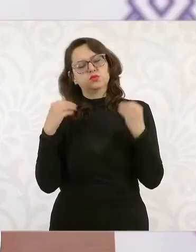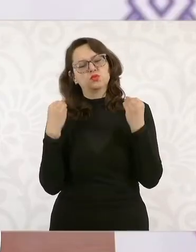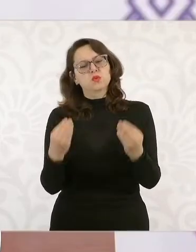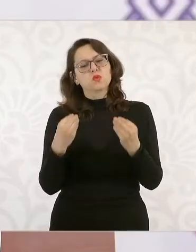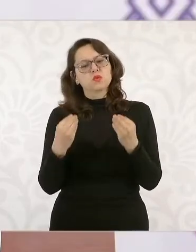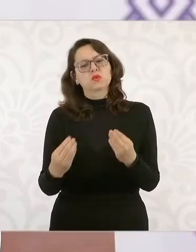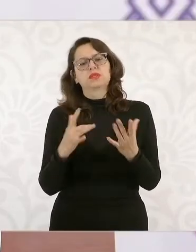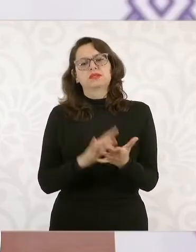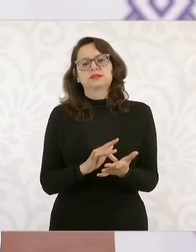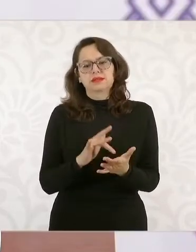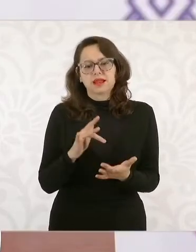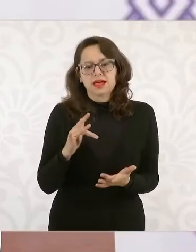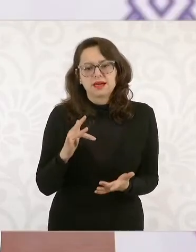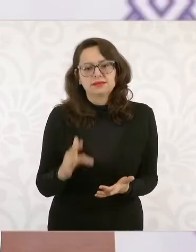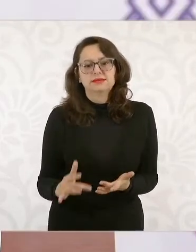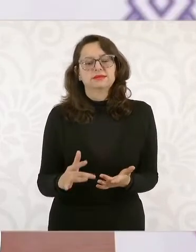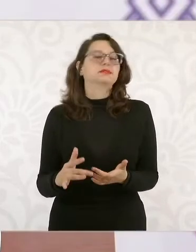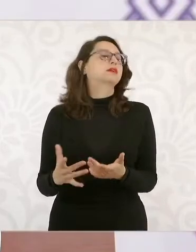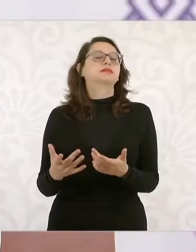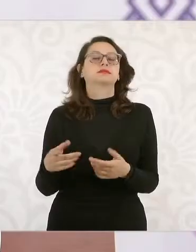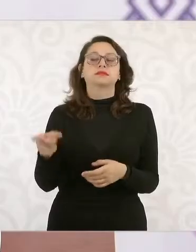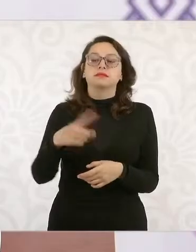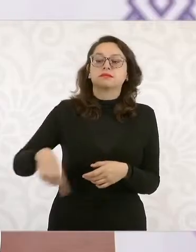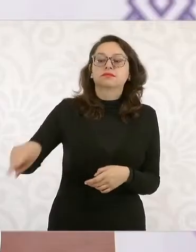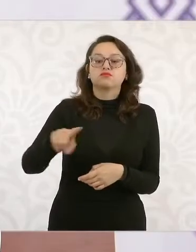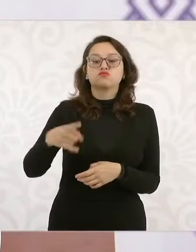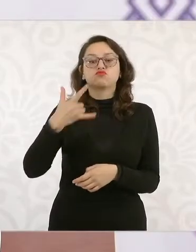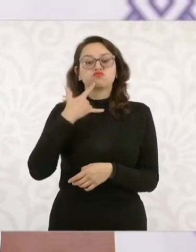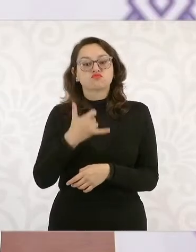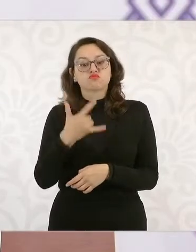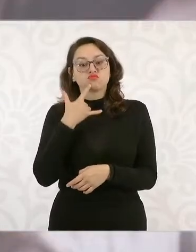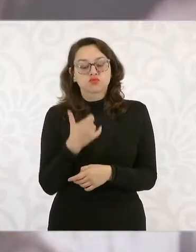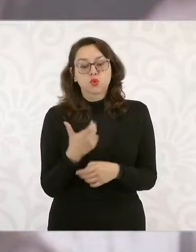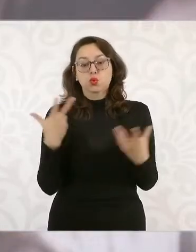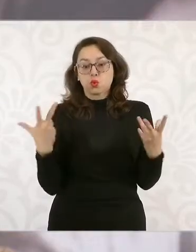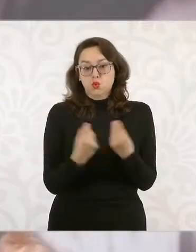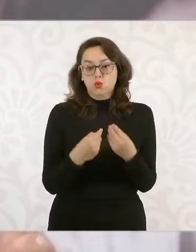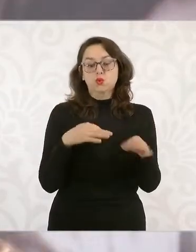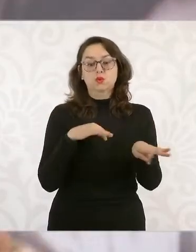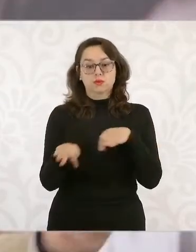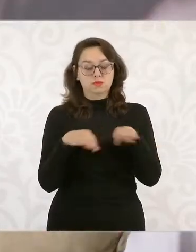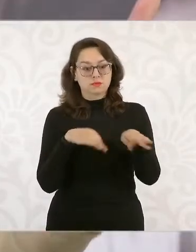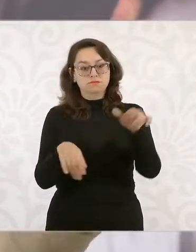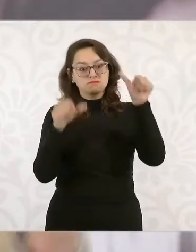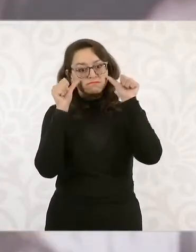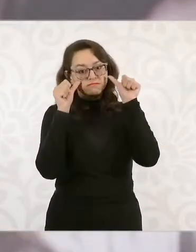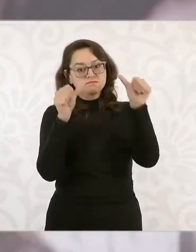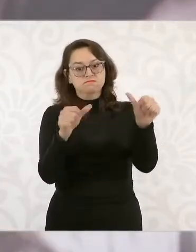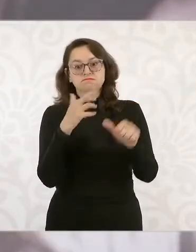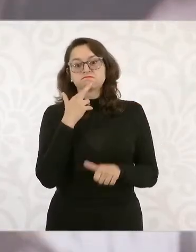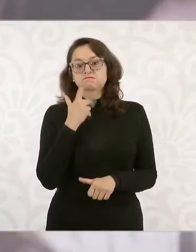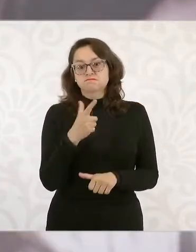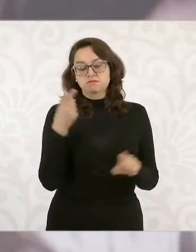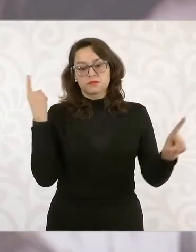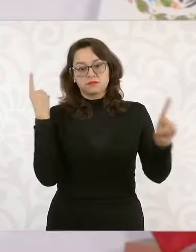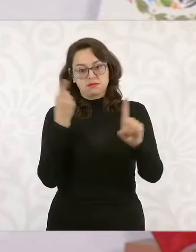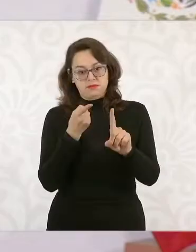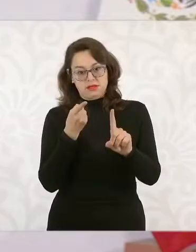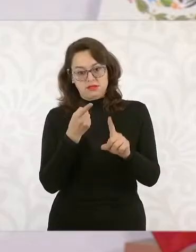quienes logramos incrementar esta capacidad de atención, y seguimos con las metas